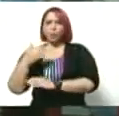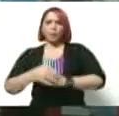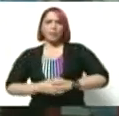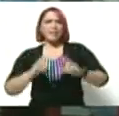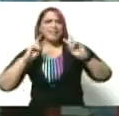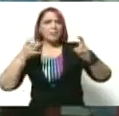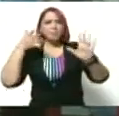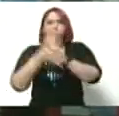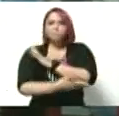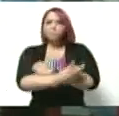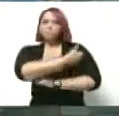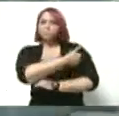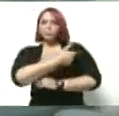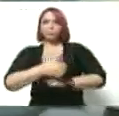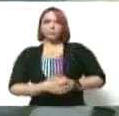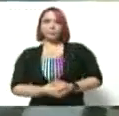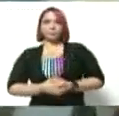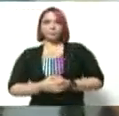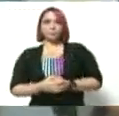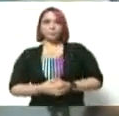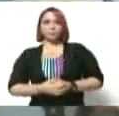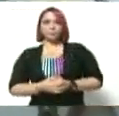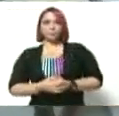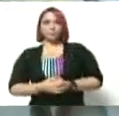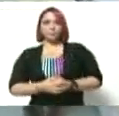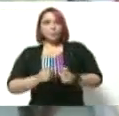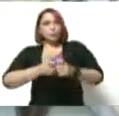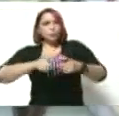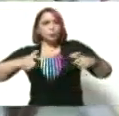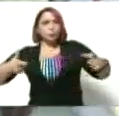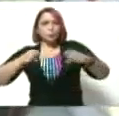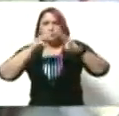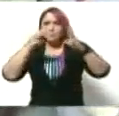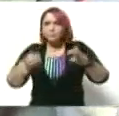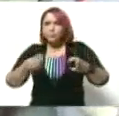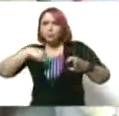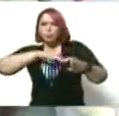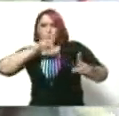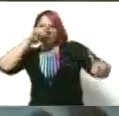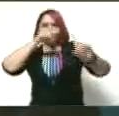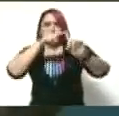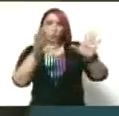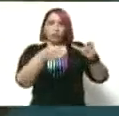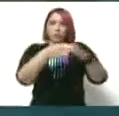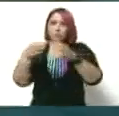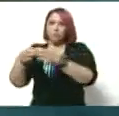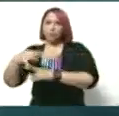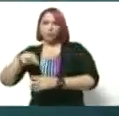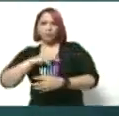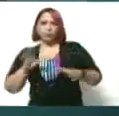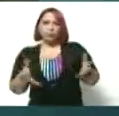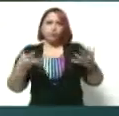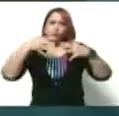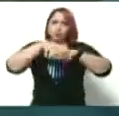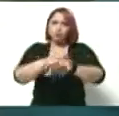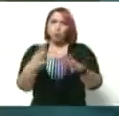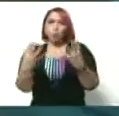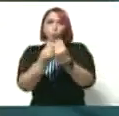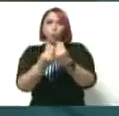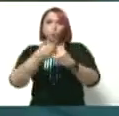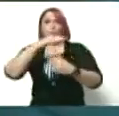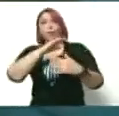de la vacunación en la amplia amplificación de las metas bueno que estamos un equipo en el cual estamos en conjunto con la jefa de la ub